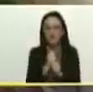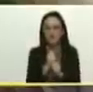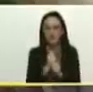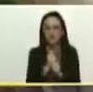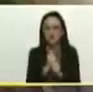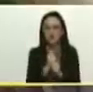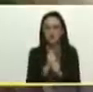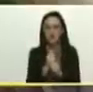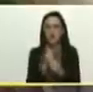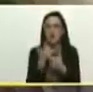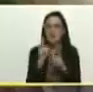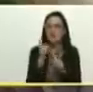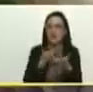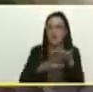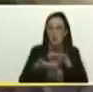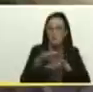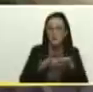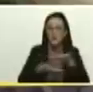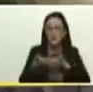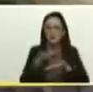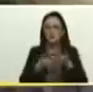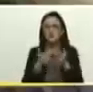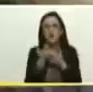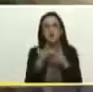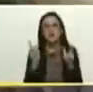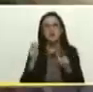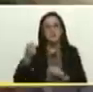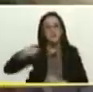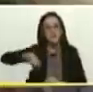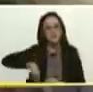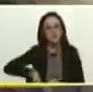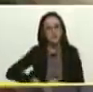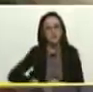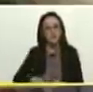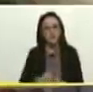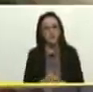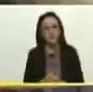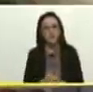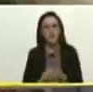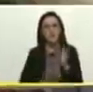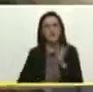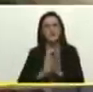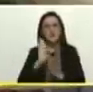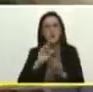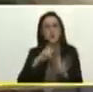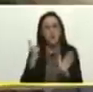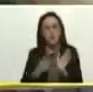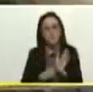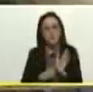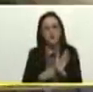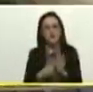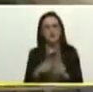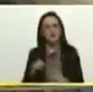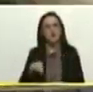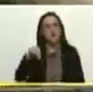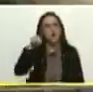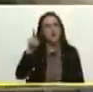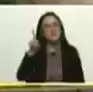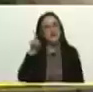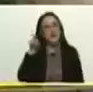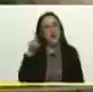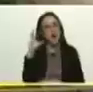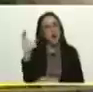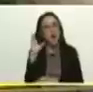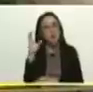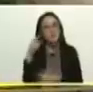de libre comercio, de libre inversión, de desarrollo conjunto entre el norte de Santander y el